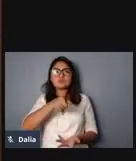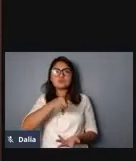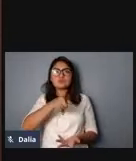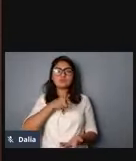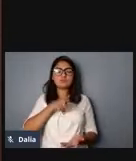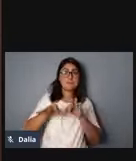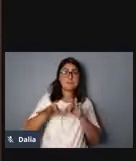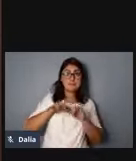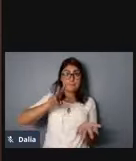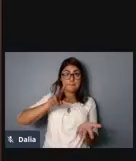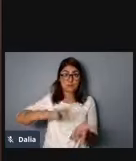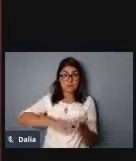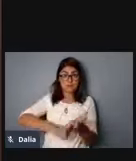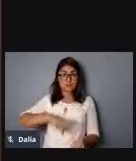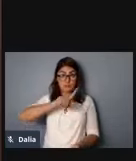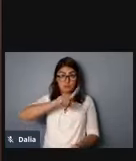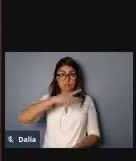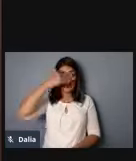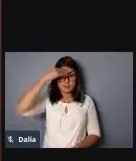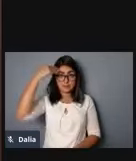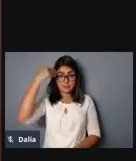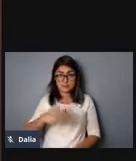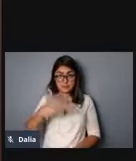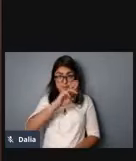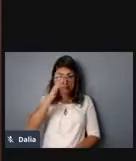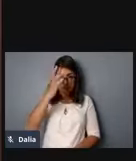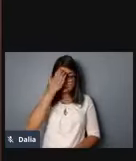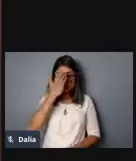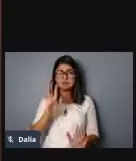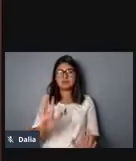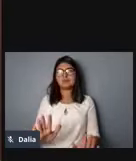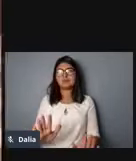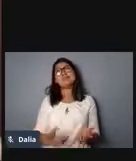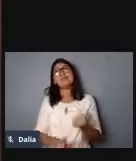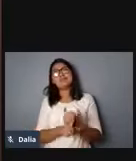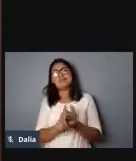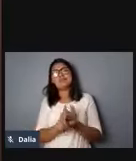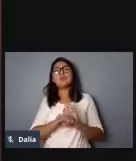¿no? Mi trabajo como tal o el esfuerzo que cualquier ser humano